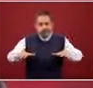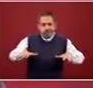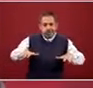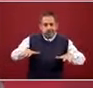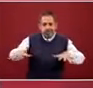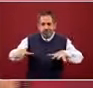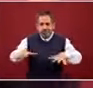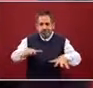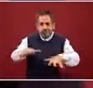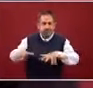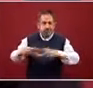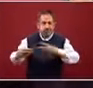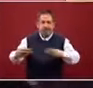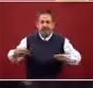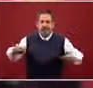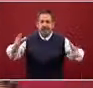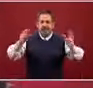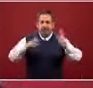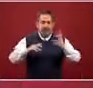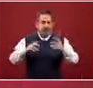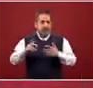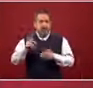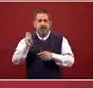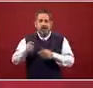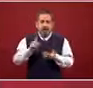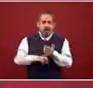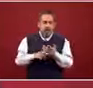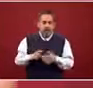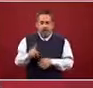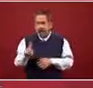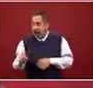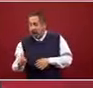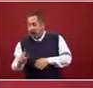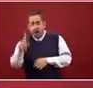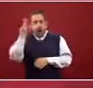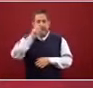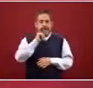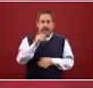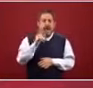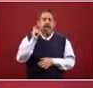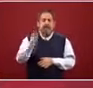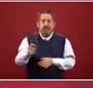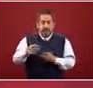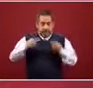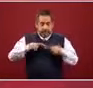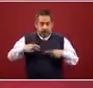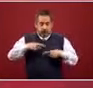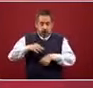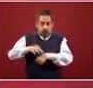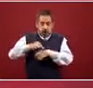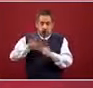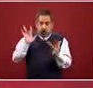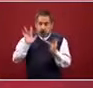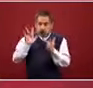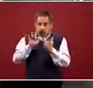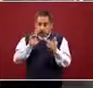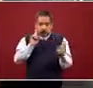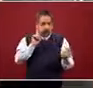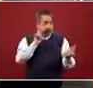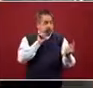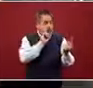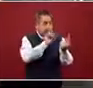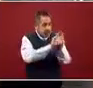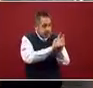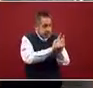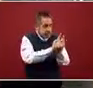medio físico, como pudiera ser el aire abierto o el agua, etcétera, sino es de persona a persona. Los patrones de